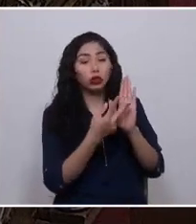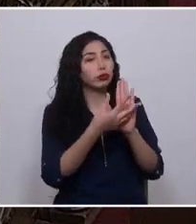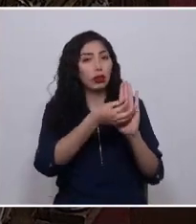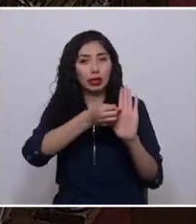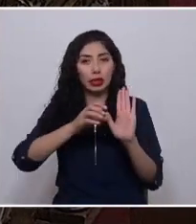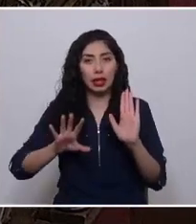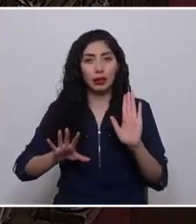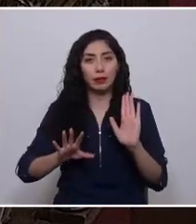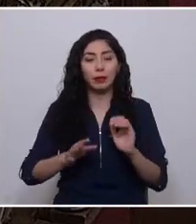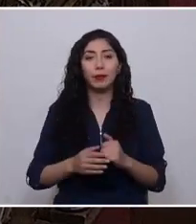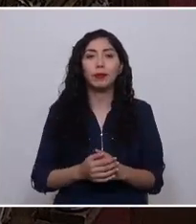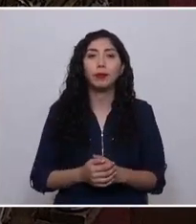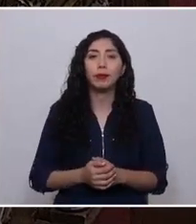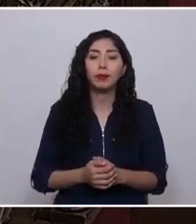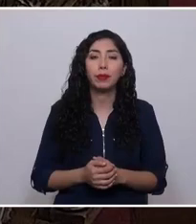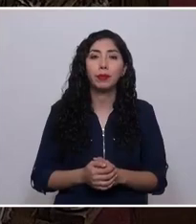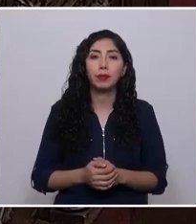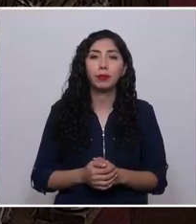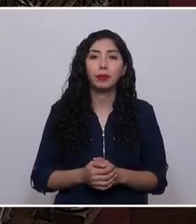Queda